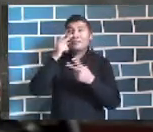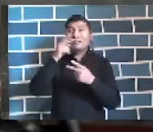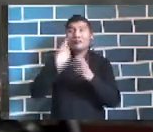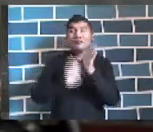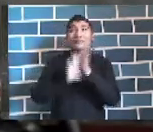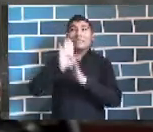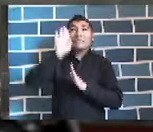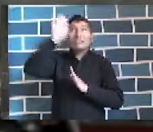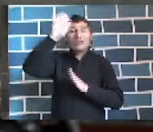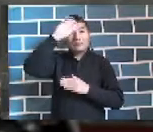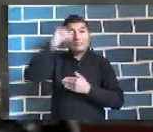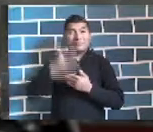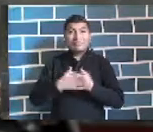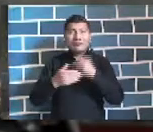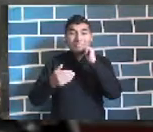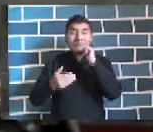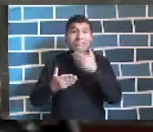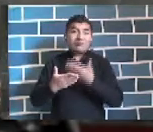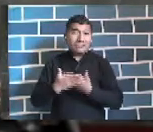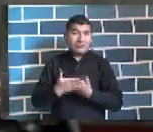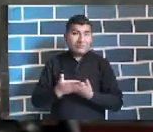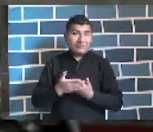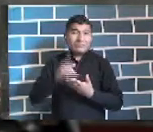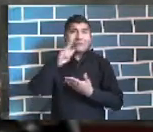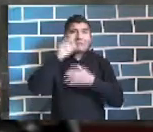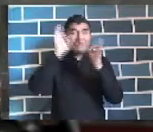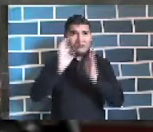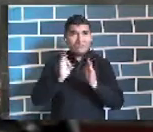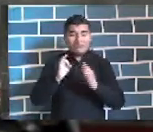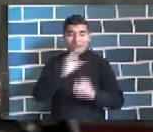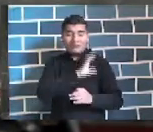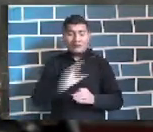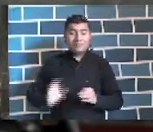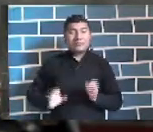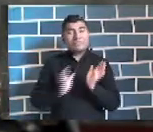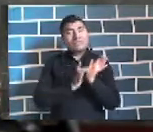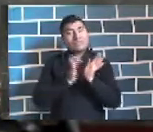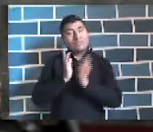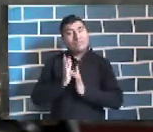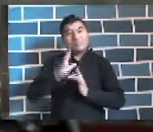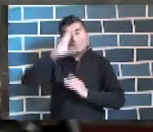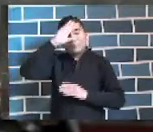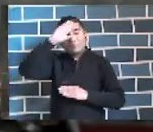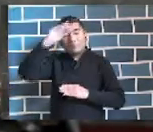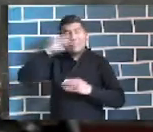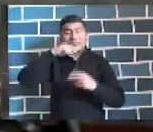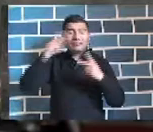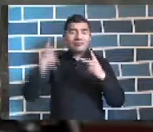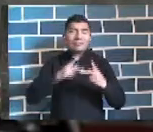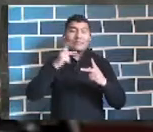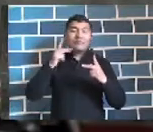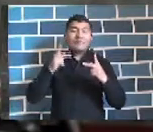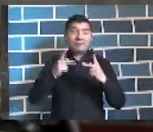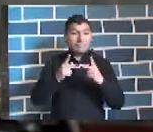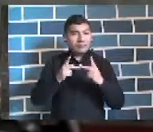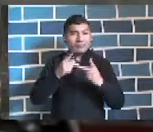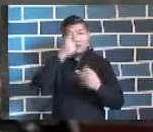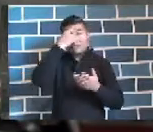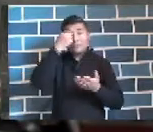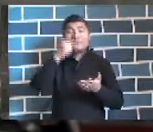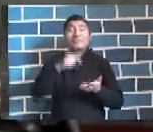hijos, el único modelo es Cristo Jesús, el hombre perfecto. Por